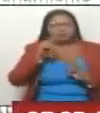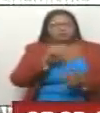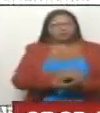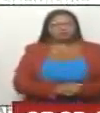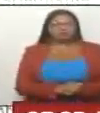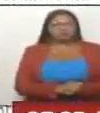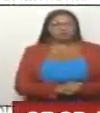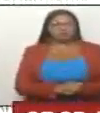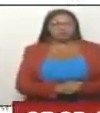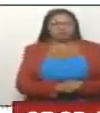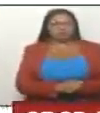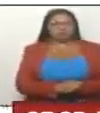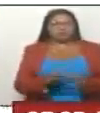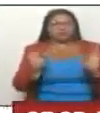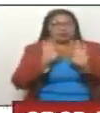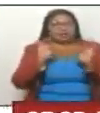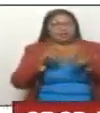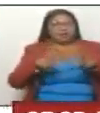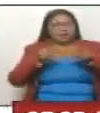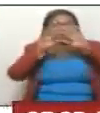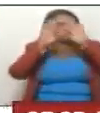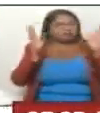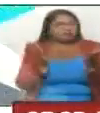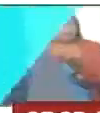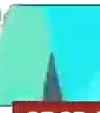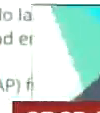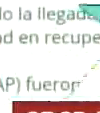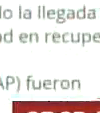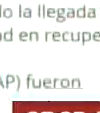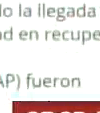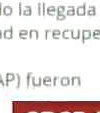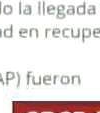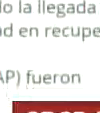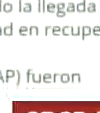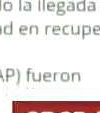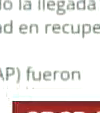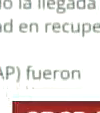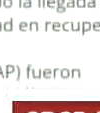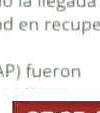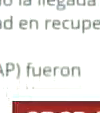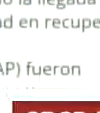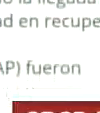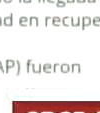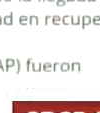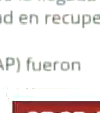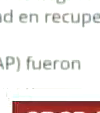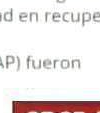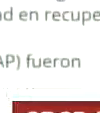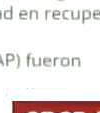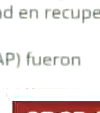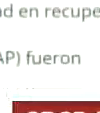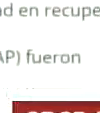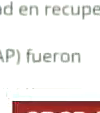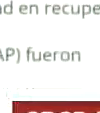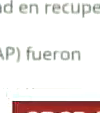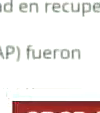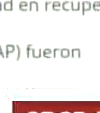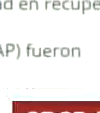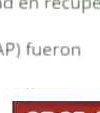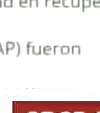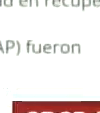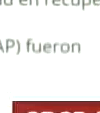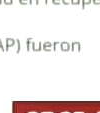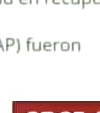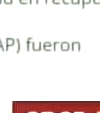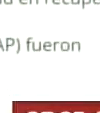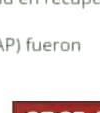en ninguna parte del mundo. El 8% sector privado, cifra que sin distinción ha afectado a la banca